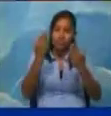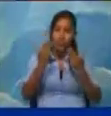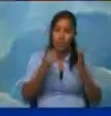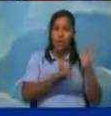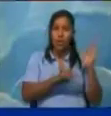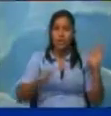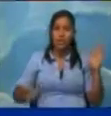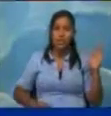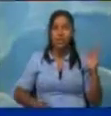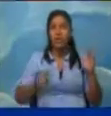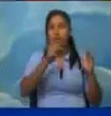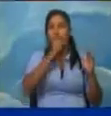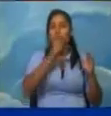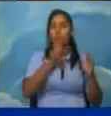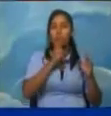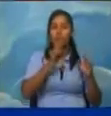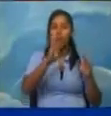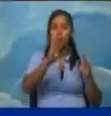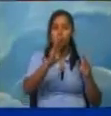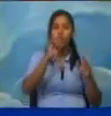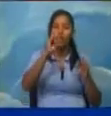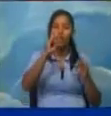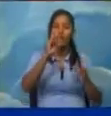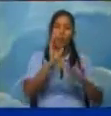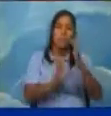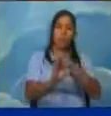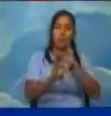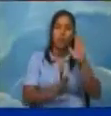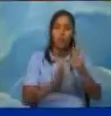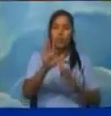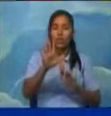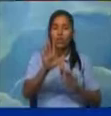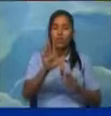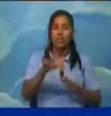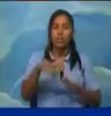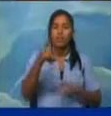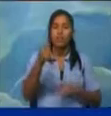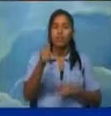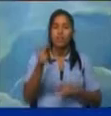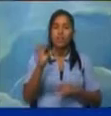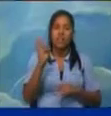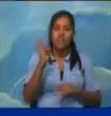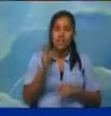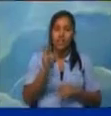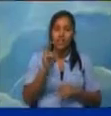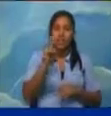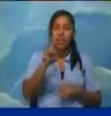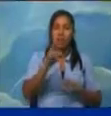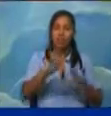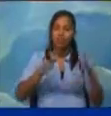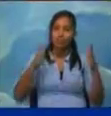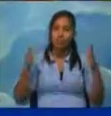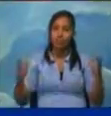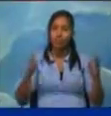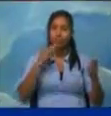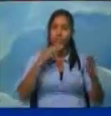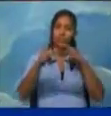Señor Proverbios capítulo 15, mañana toca el 16. Y hay dos